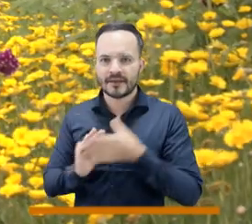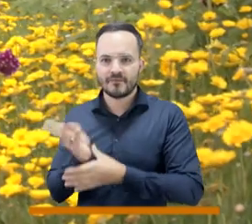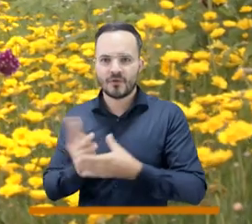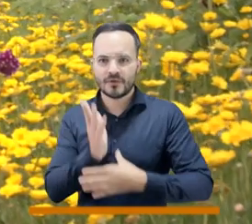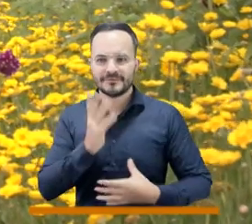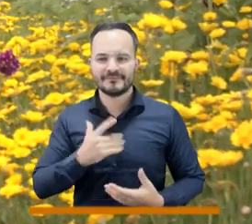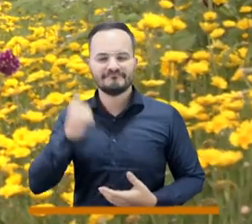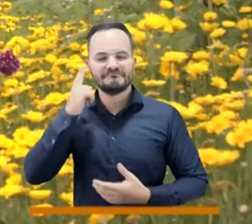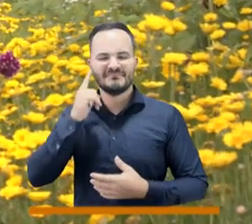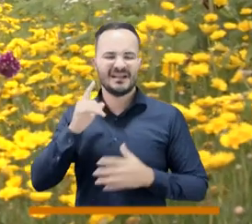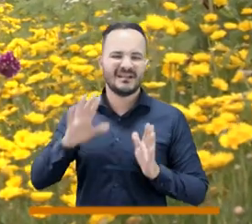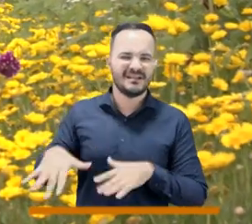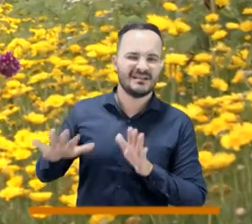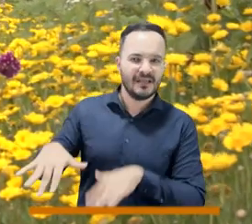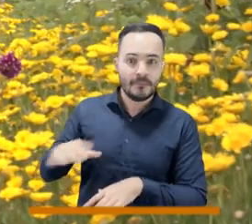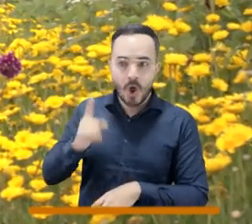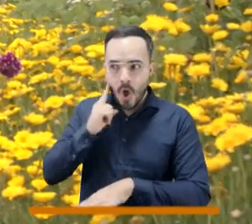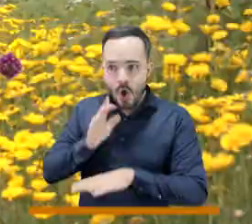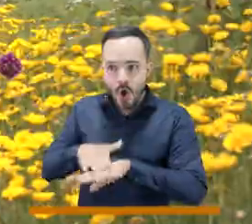a quién le hacemos daño.